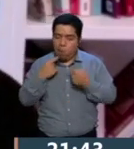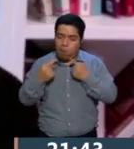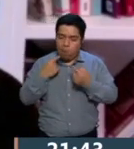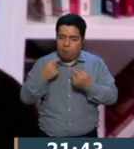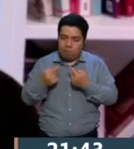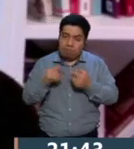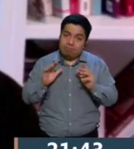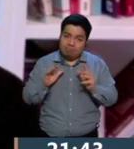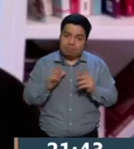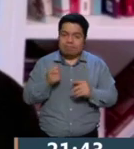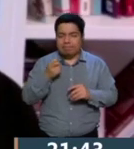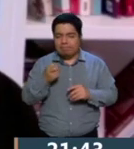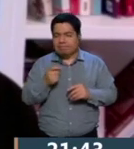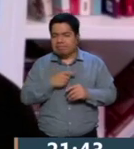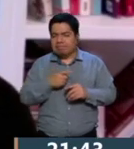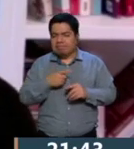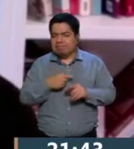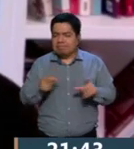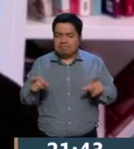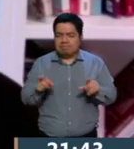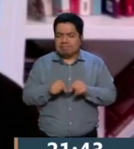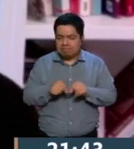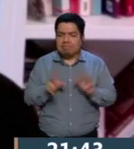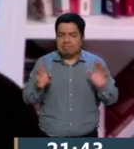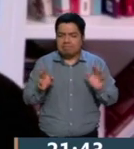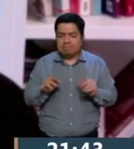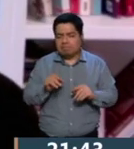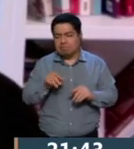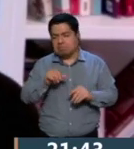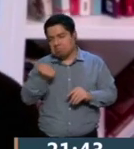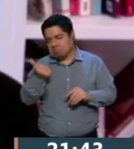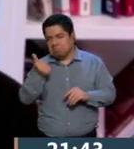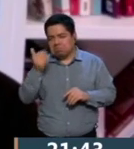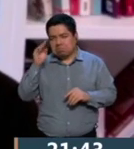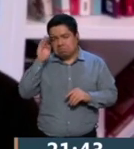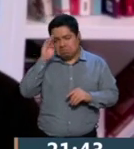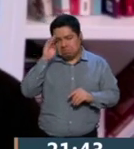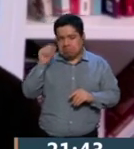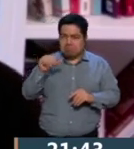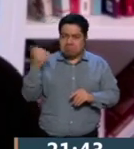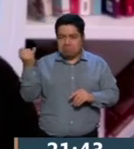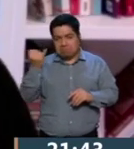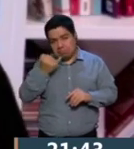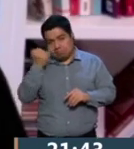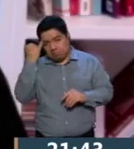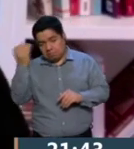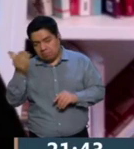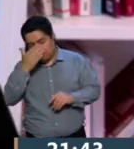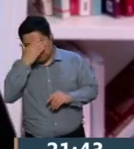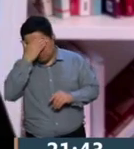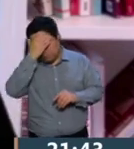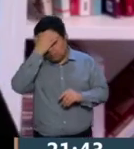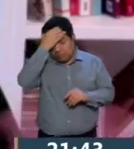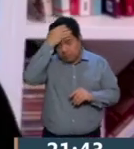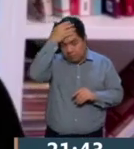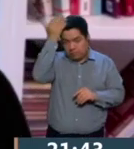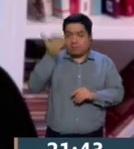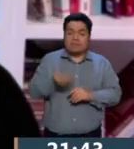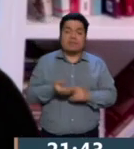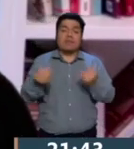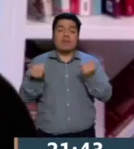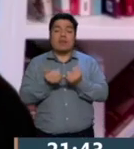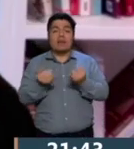pero ese sería el comentario. Creo que desde otra lógica a lo que se ha oído, incluso por la gente